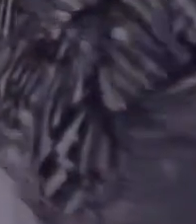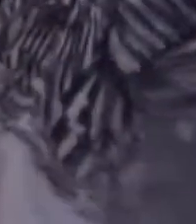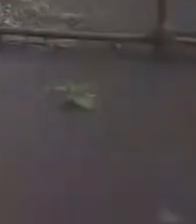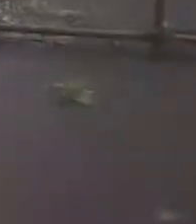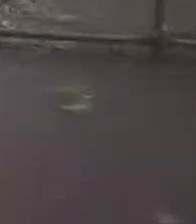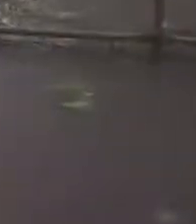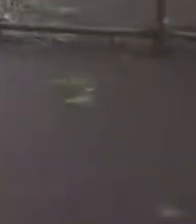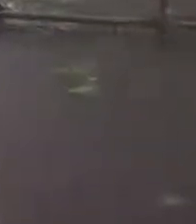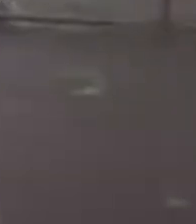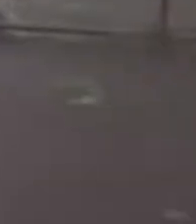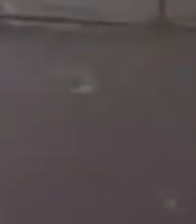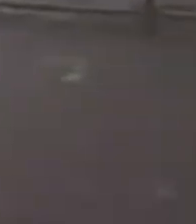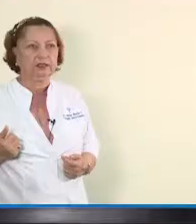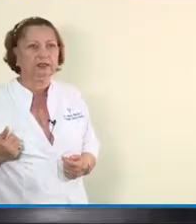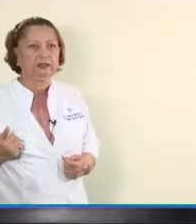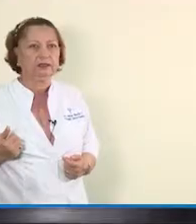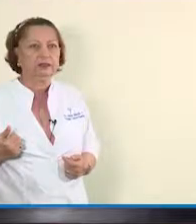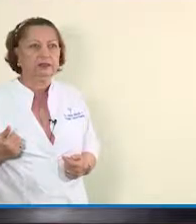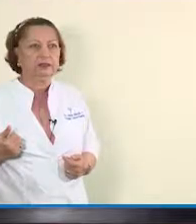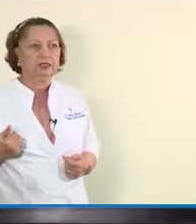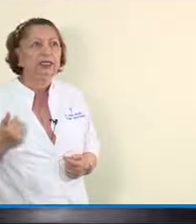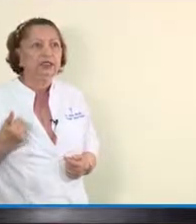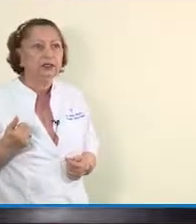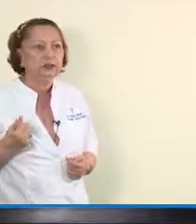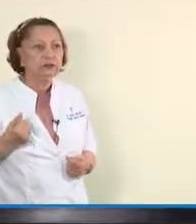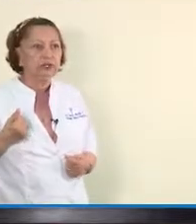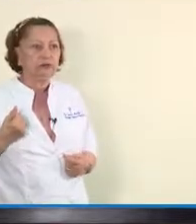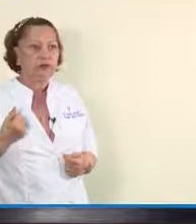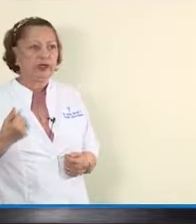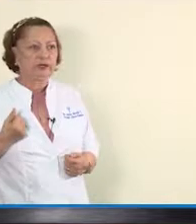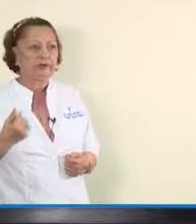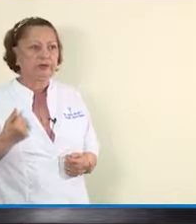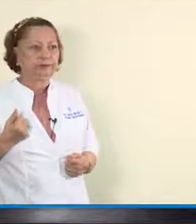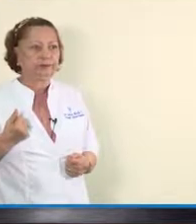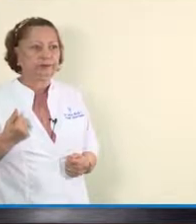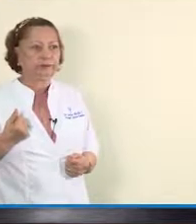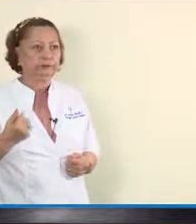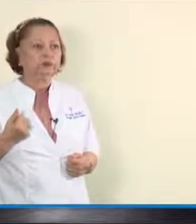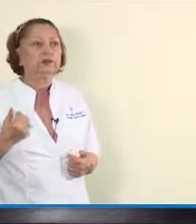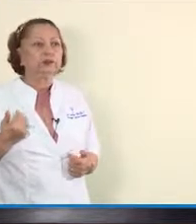incidente desagradable que viviste. Ese es un trauma.